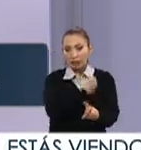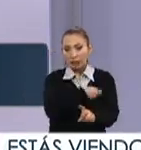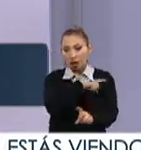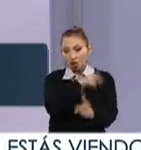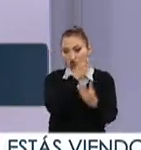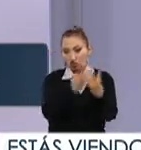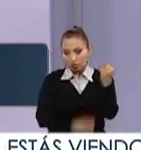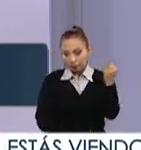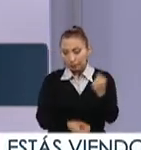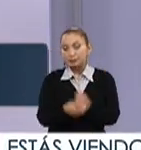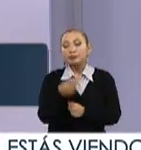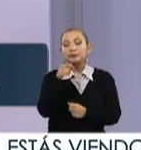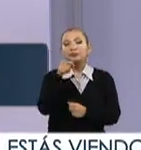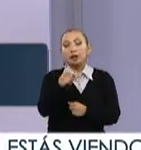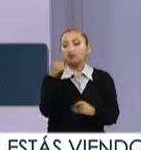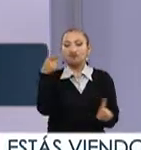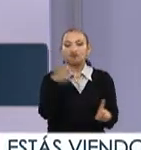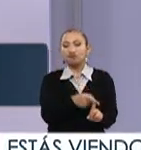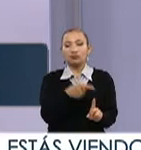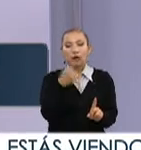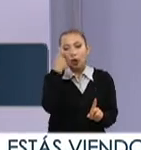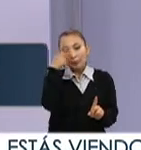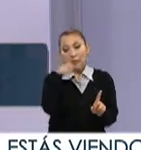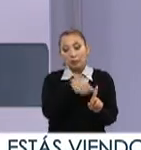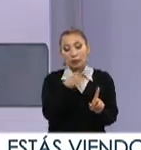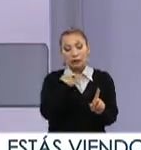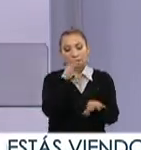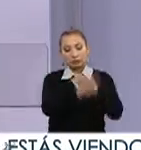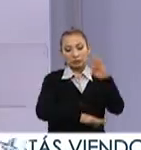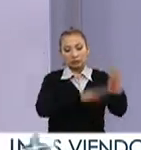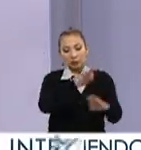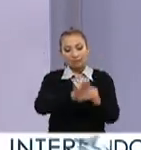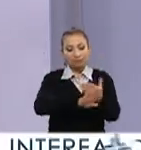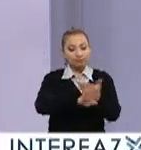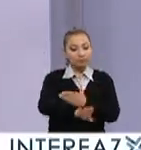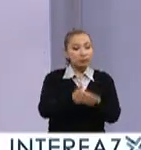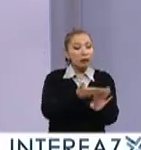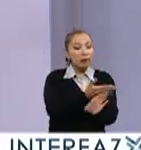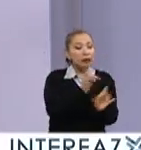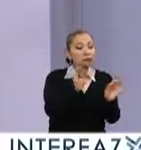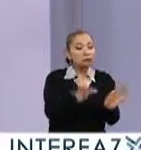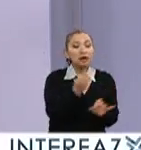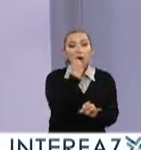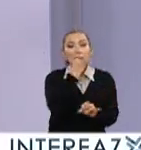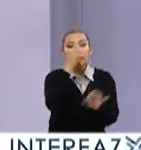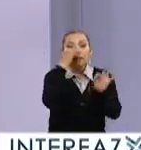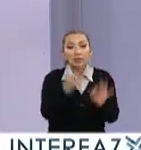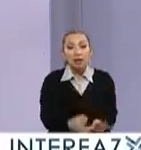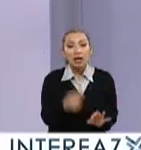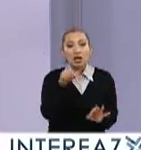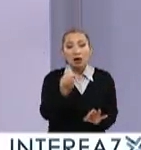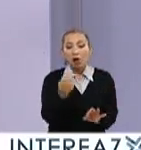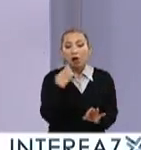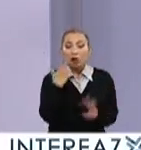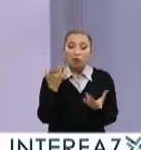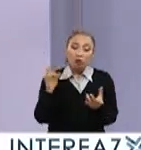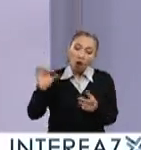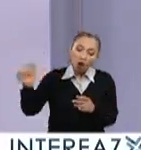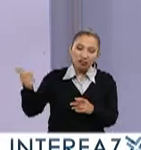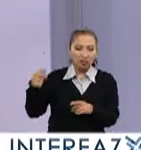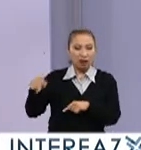salud, correcto. ¿no? Entonces, su principal objetivo es dar un tratamiento, una prevención a través de lo que es la alimentación y no como en el caso de